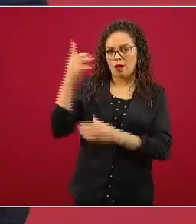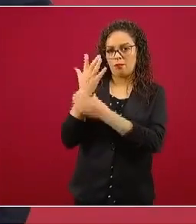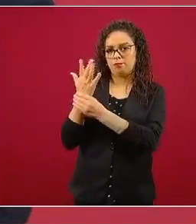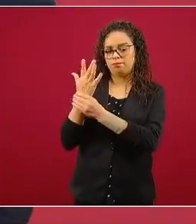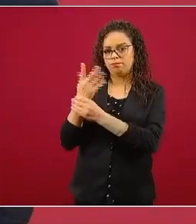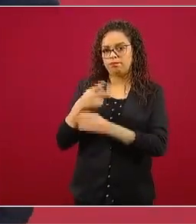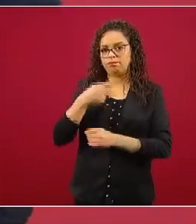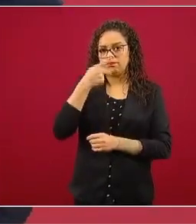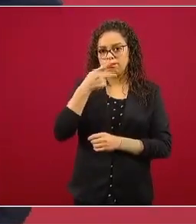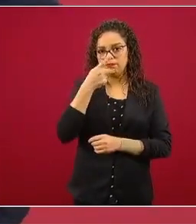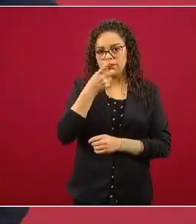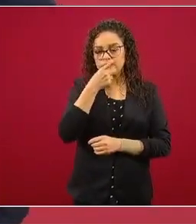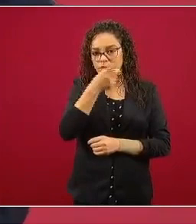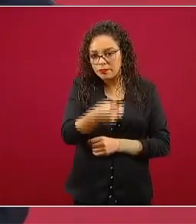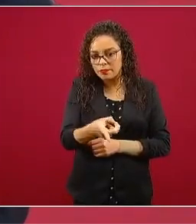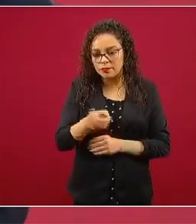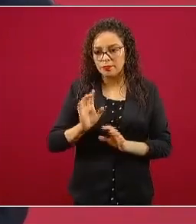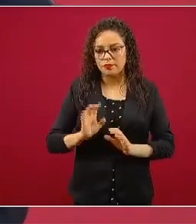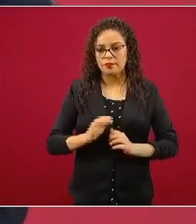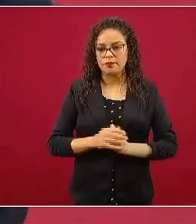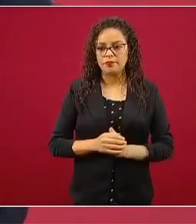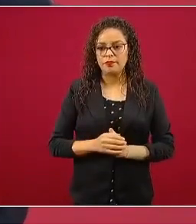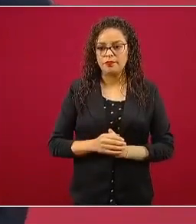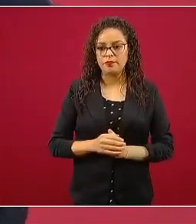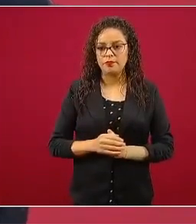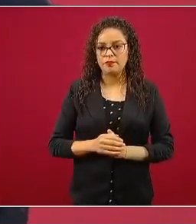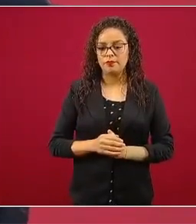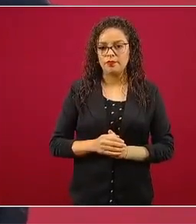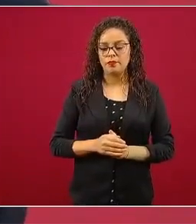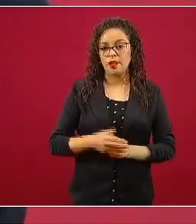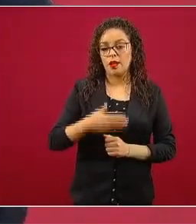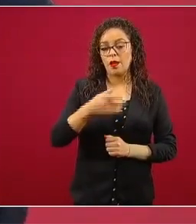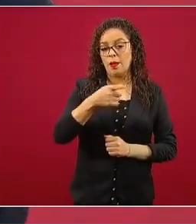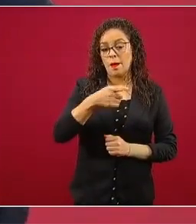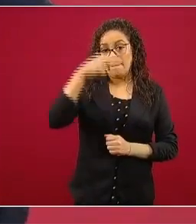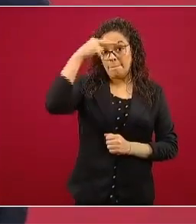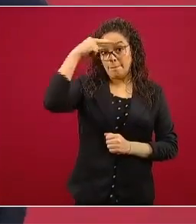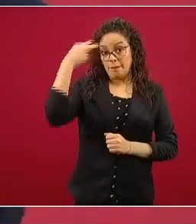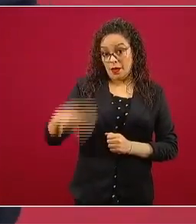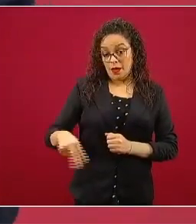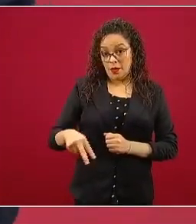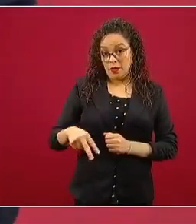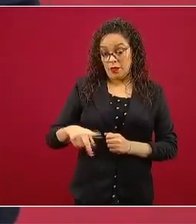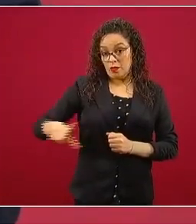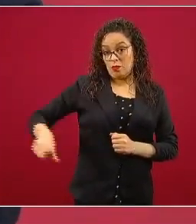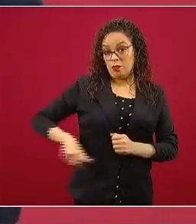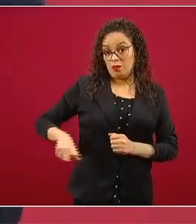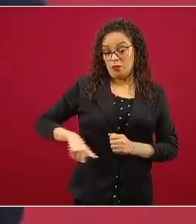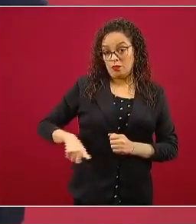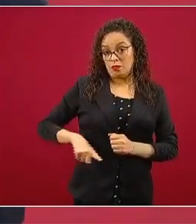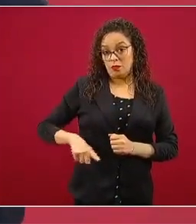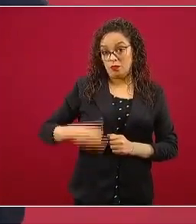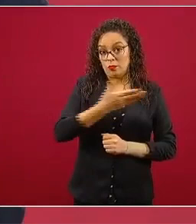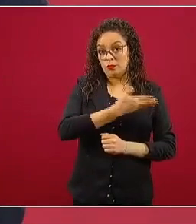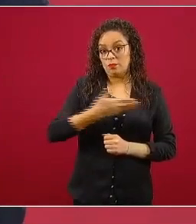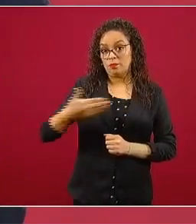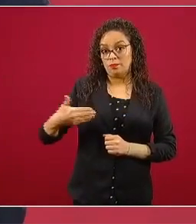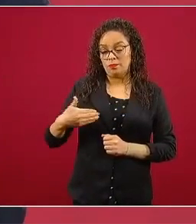que a petición del Gobierno de México, por lo que nosotros habíamos